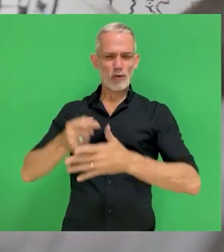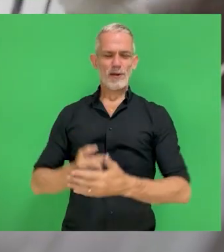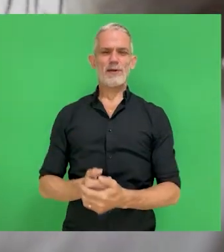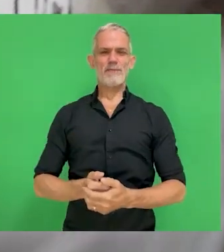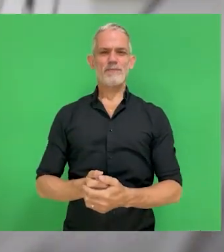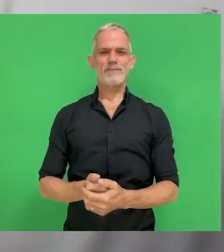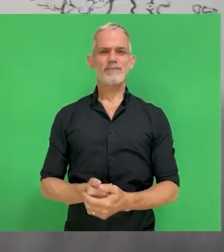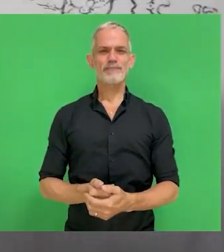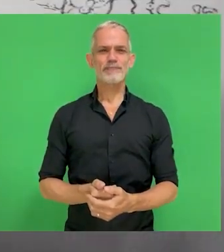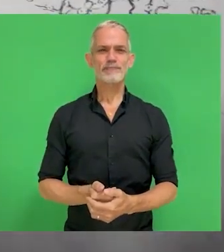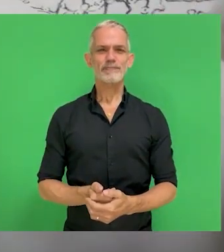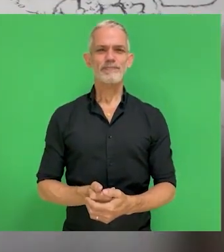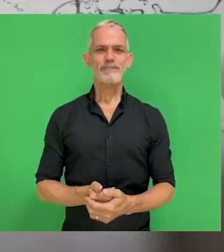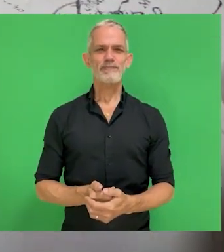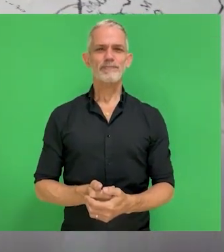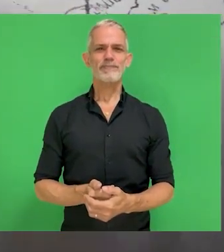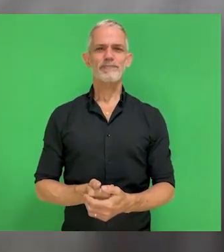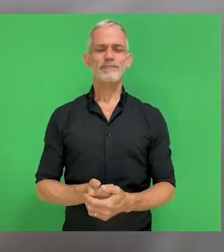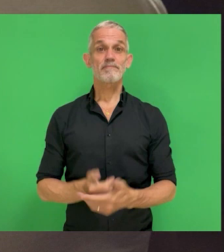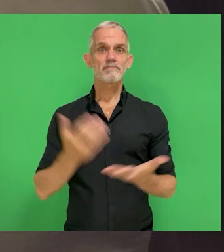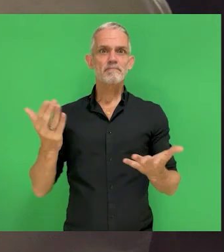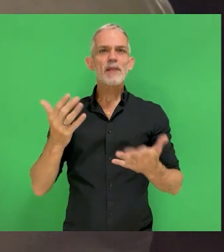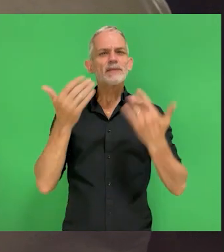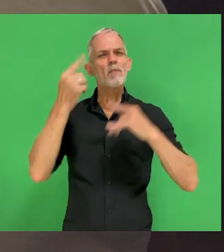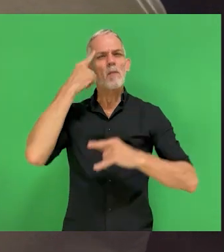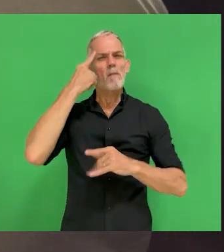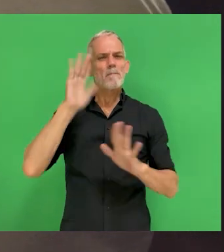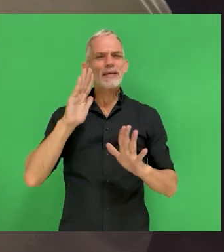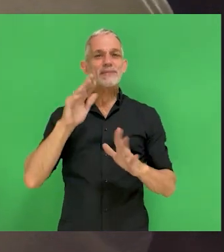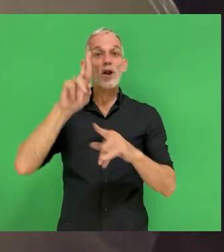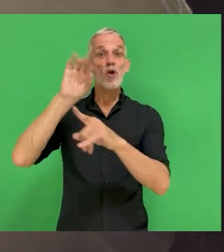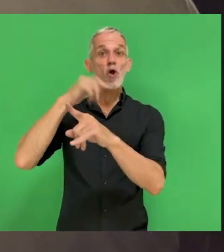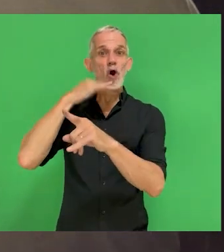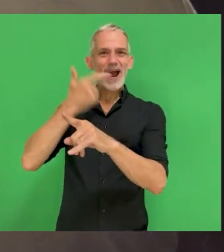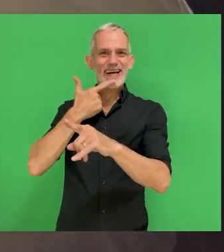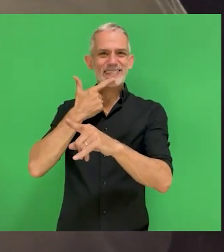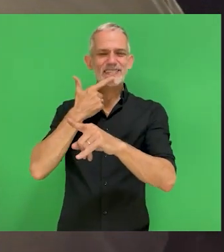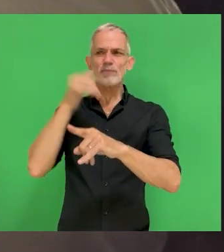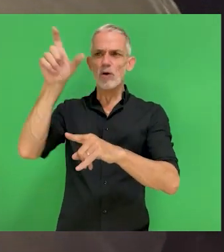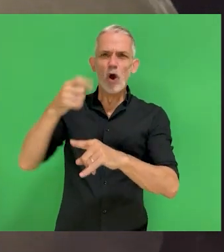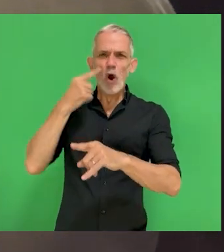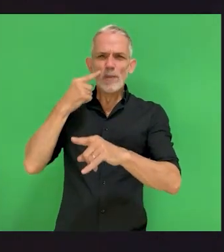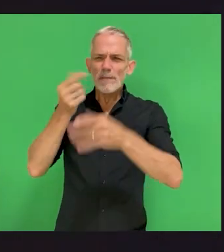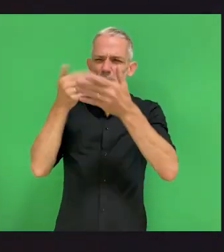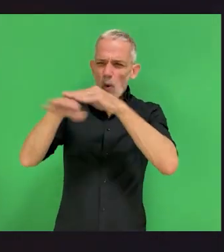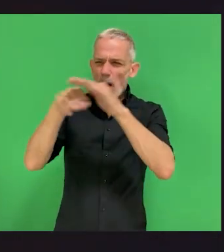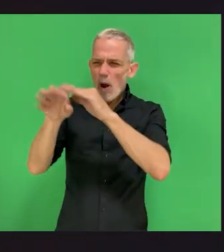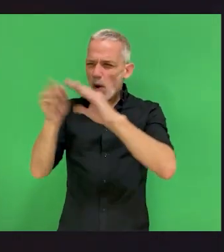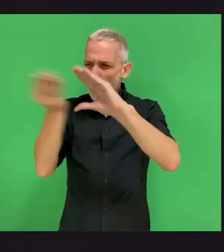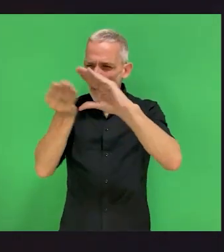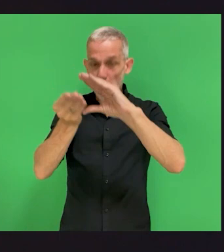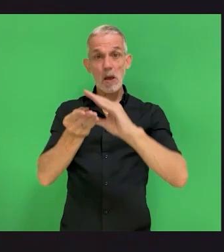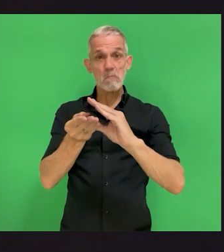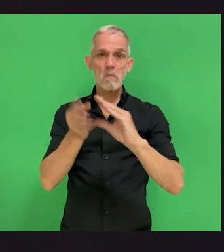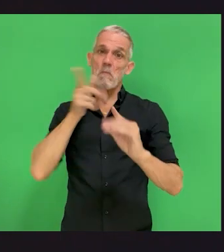mapas. Locutora en el estudio. ¿Se puede pensar a Rojas como un archivista? A priori